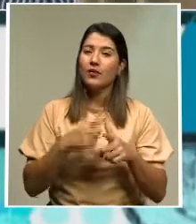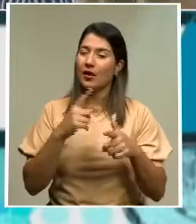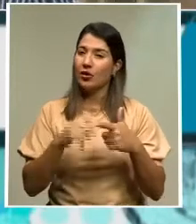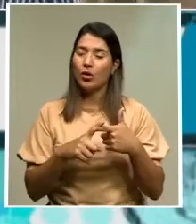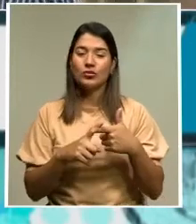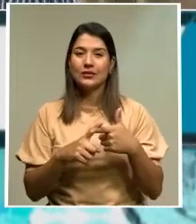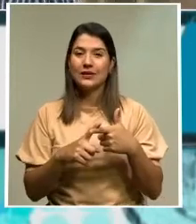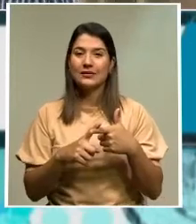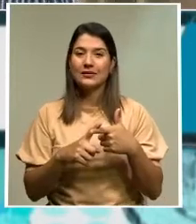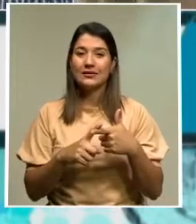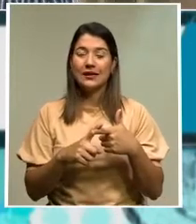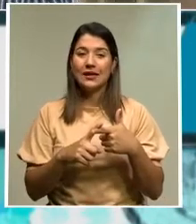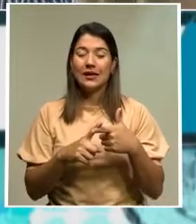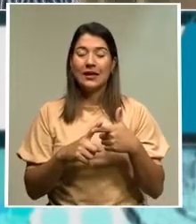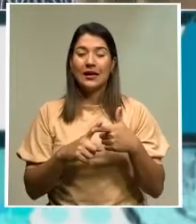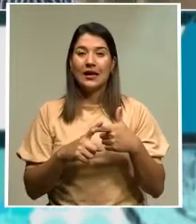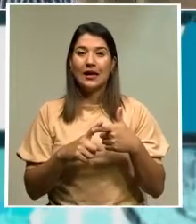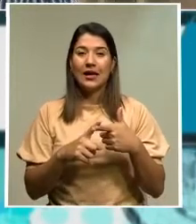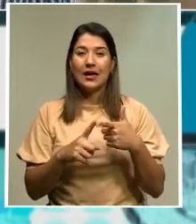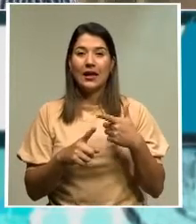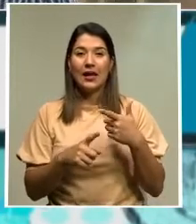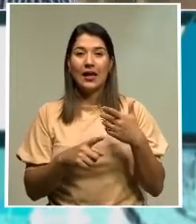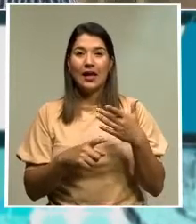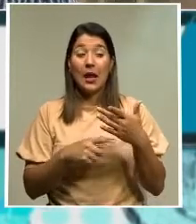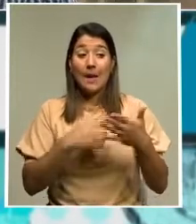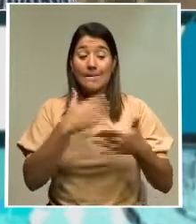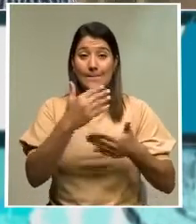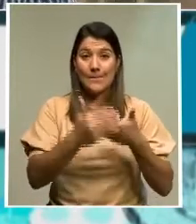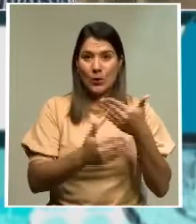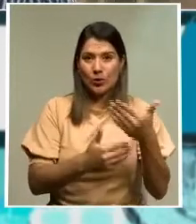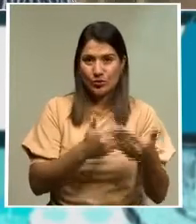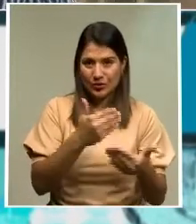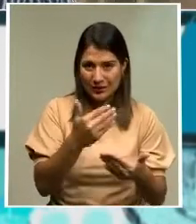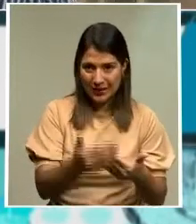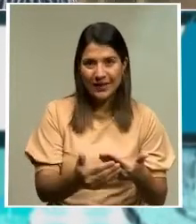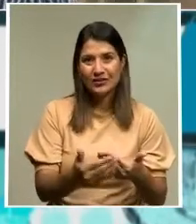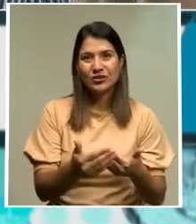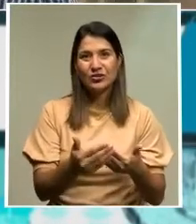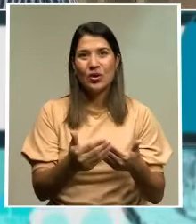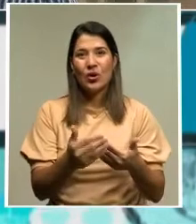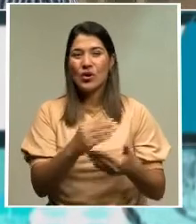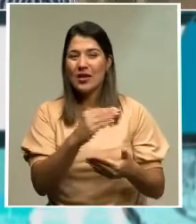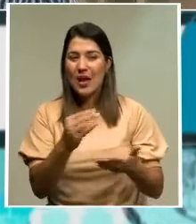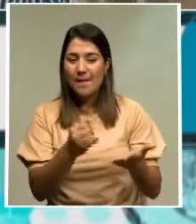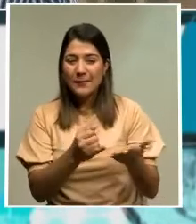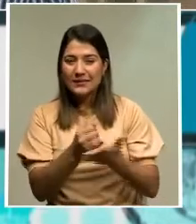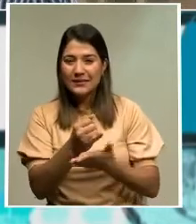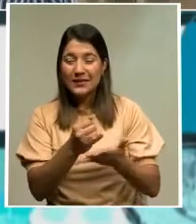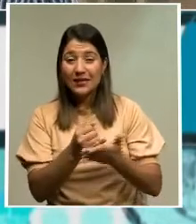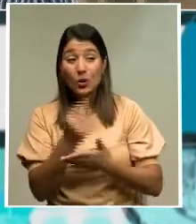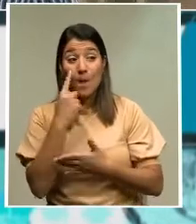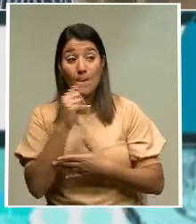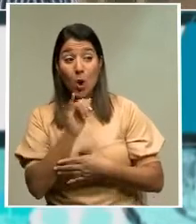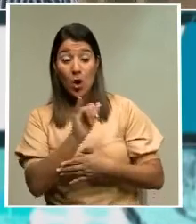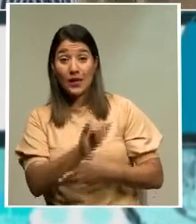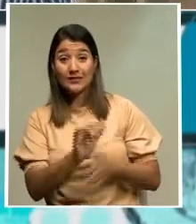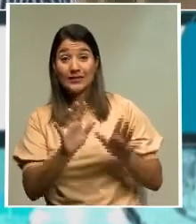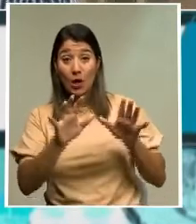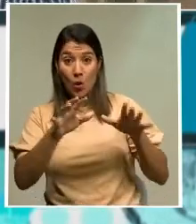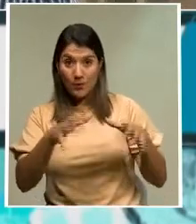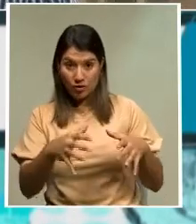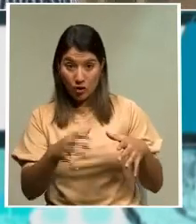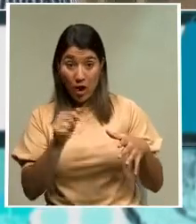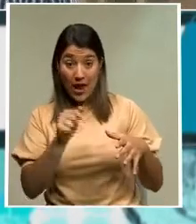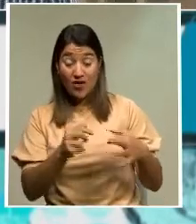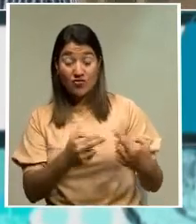Entonces, el funcionamiento y las conclusiones de esta comisión investigadora que va a tratar de